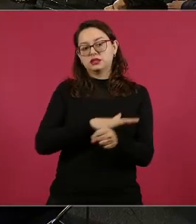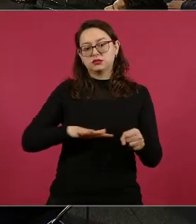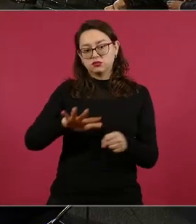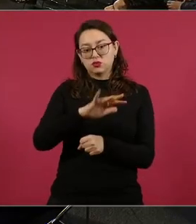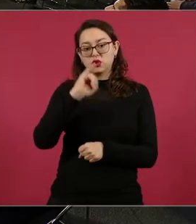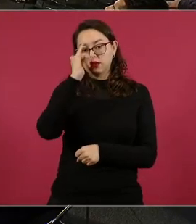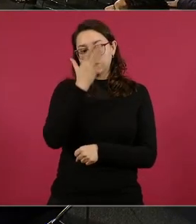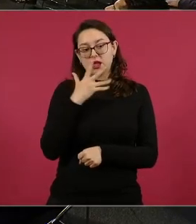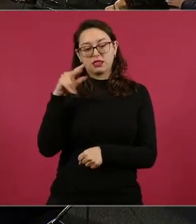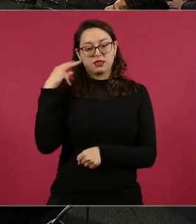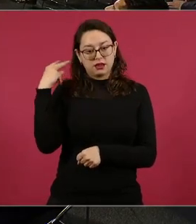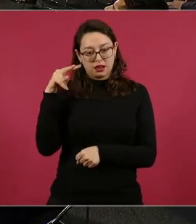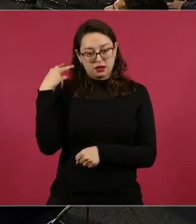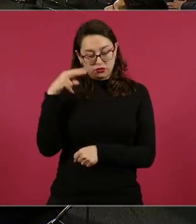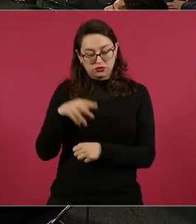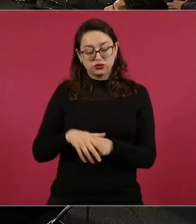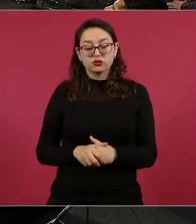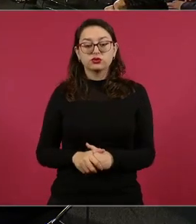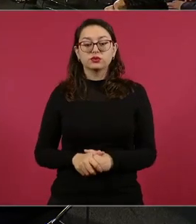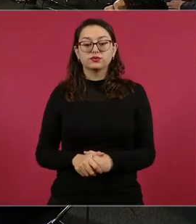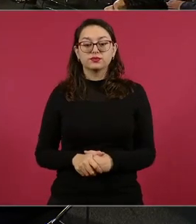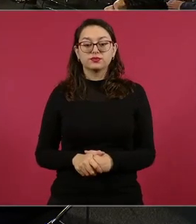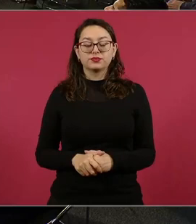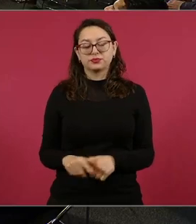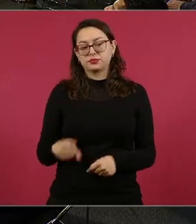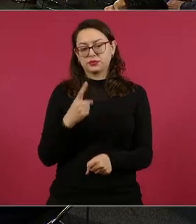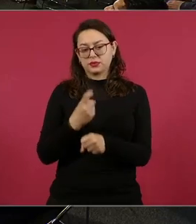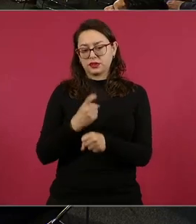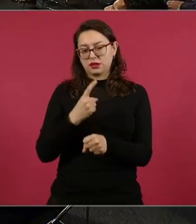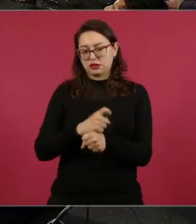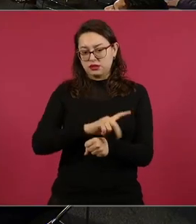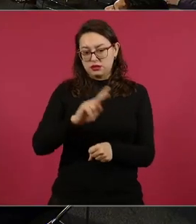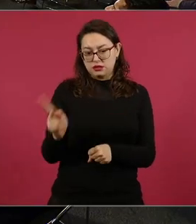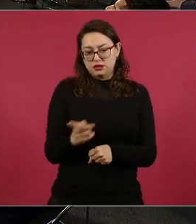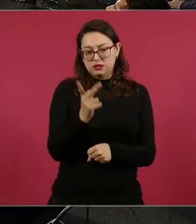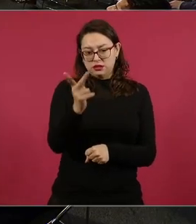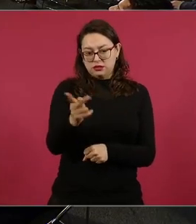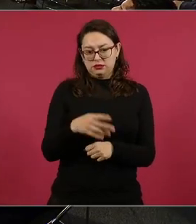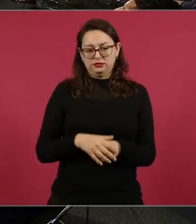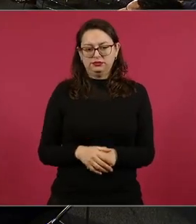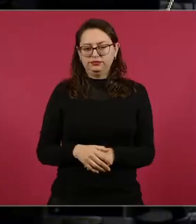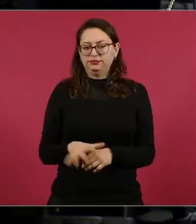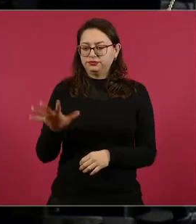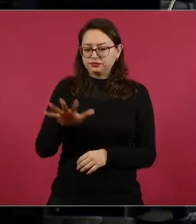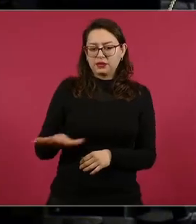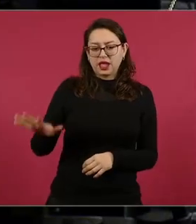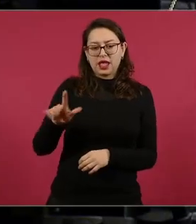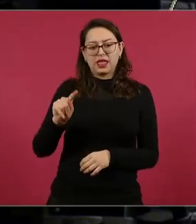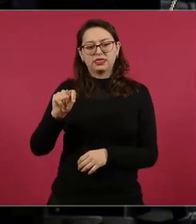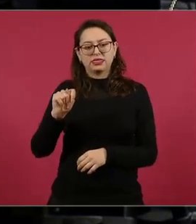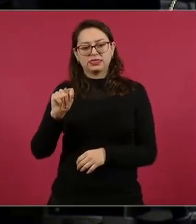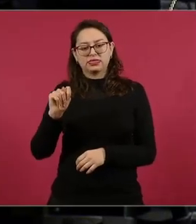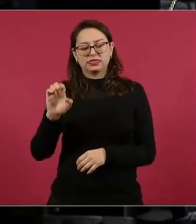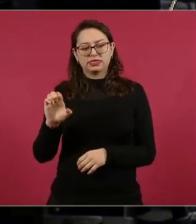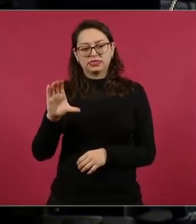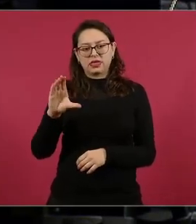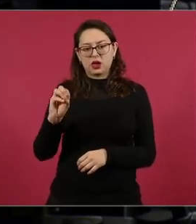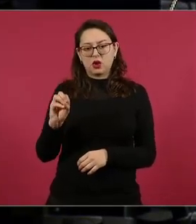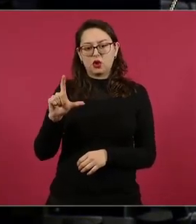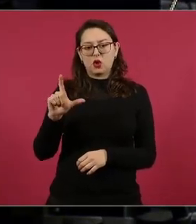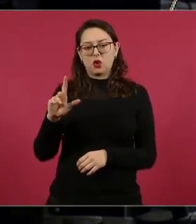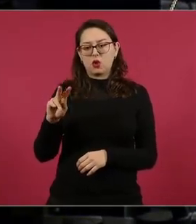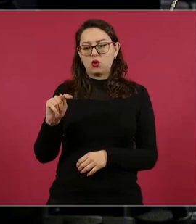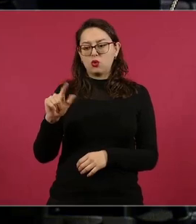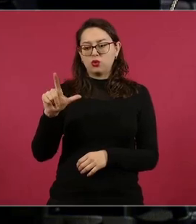Veracruz. Señor, mi primera pregunta sería: Tecolutla es una de las zonas más importantes para el turismo